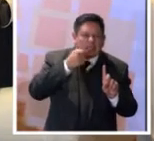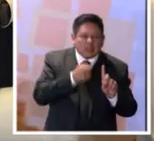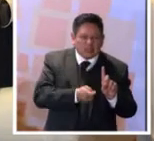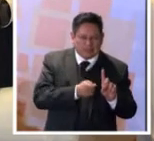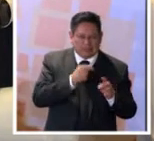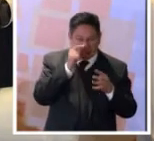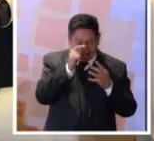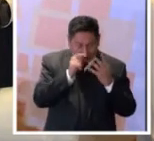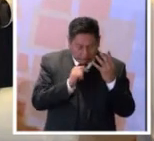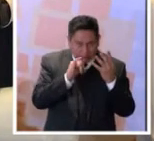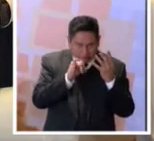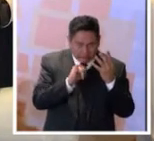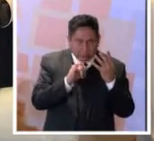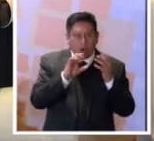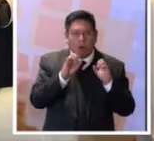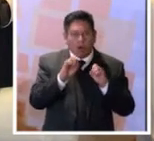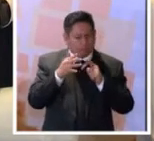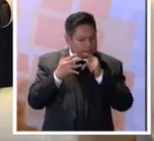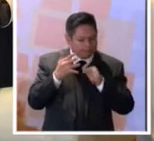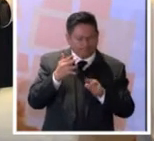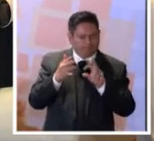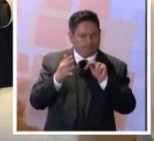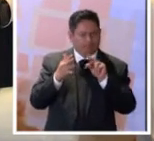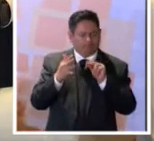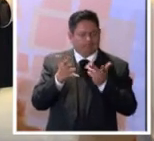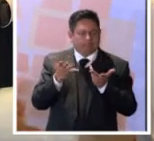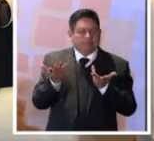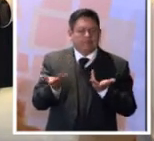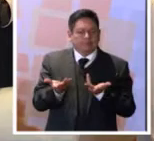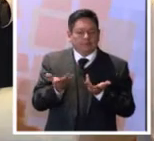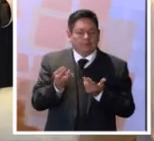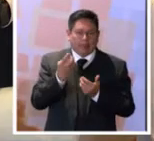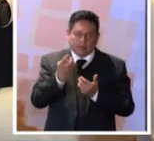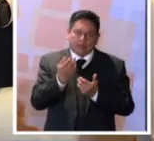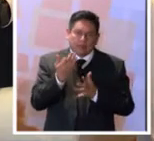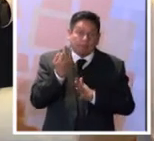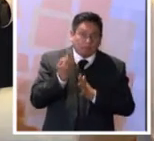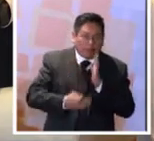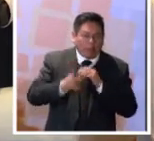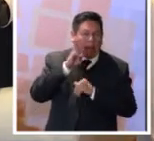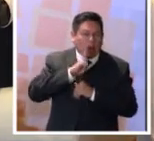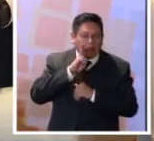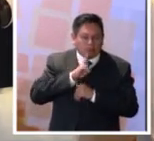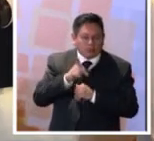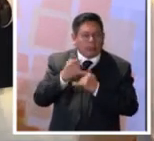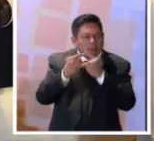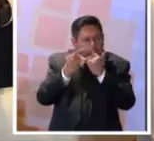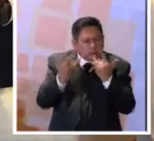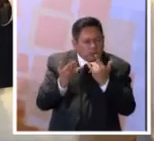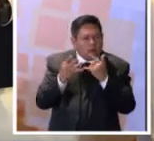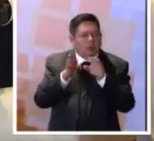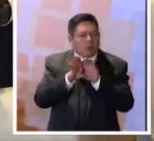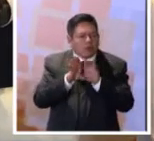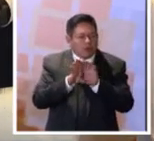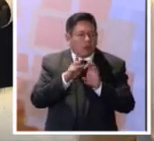esa sanción, no sin mucha discusión y no sin muchas impugnaciones por parte de los partidos.